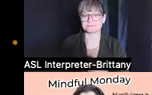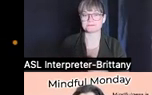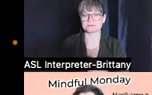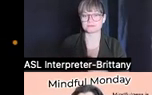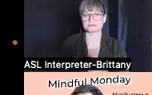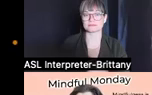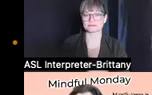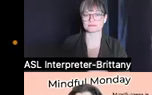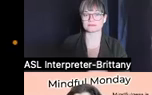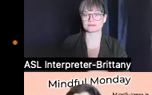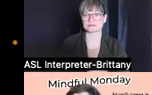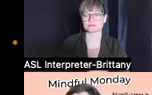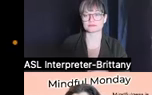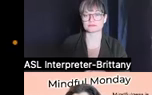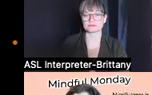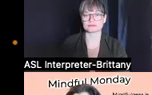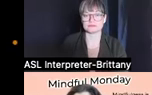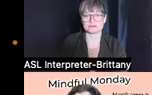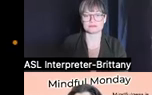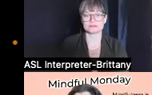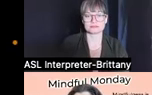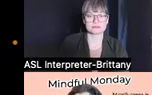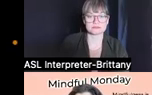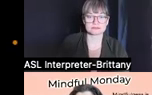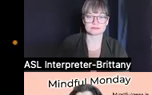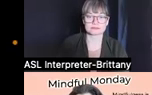Pueden ser muchos diferentes pasos.